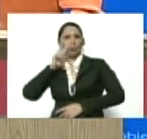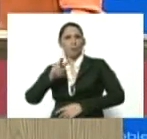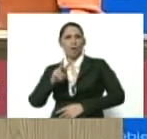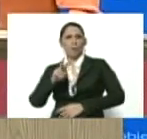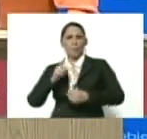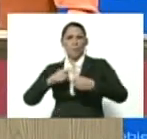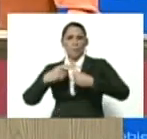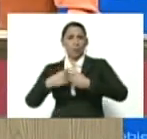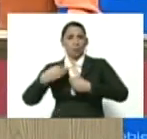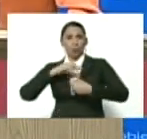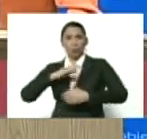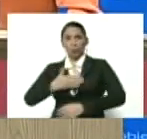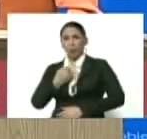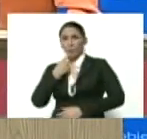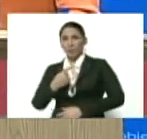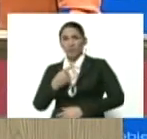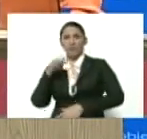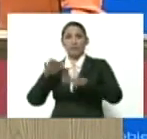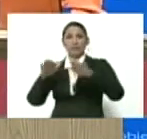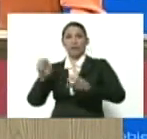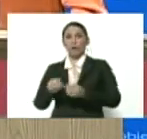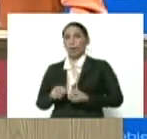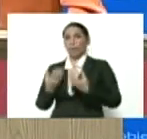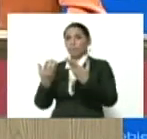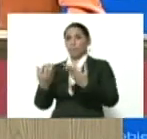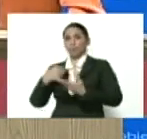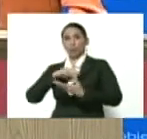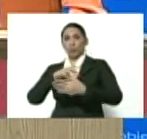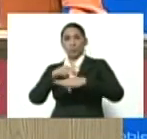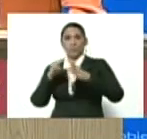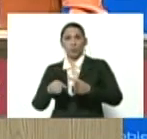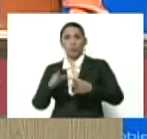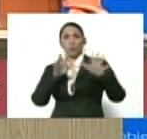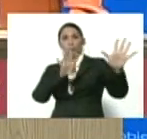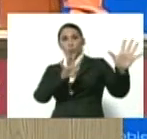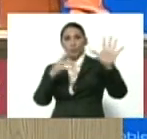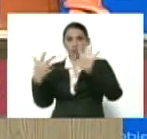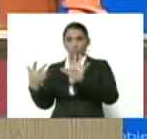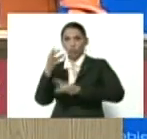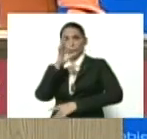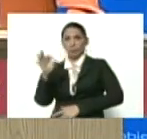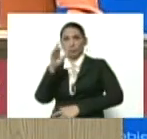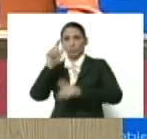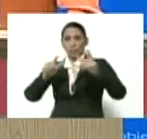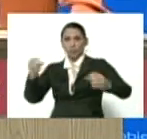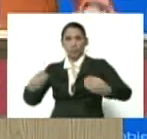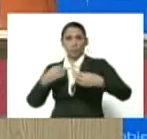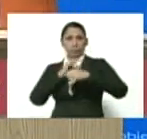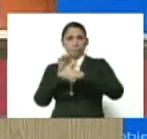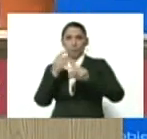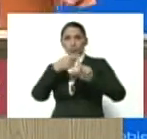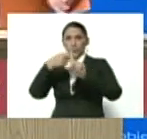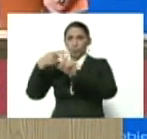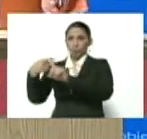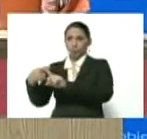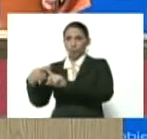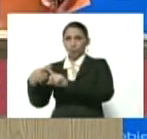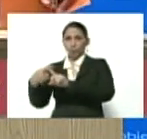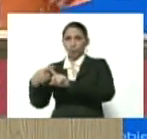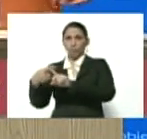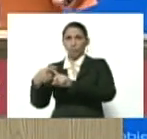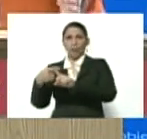conjunto, podremos decir, tal como lo expresó nuestro ministro, que el 98% de los casos suma tanto los